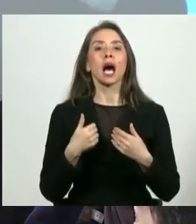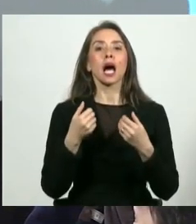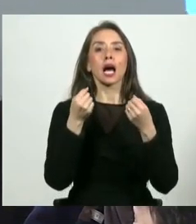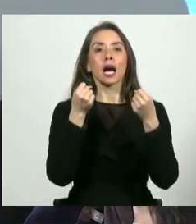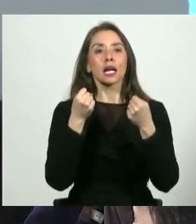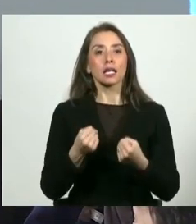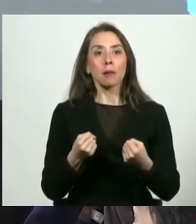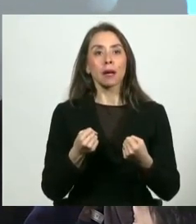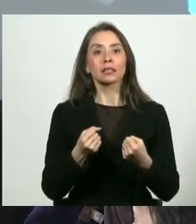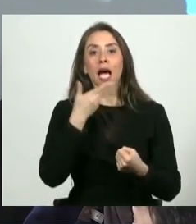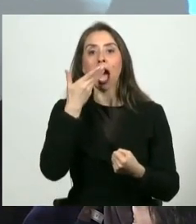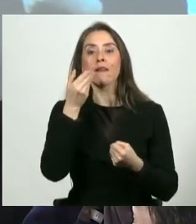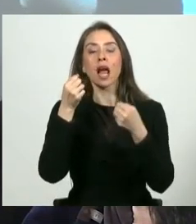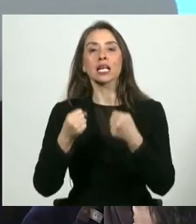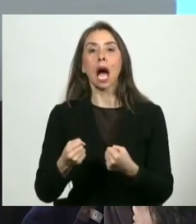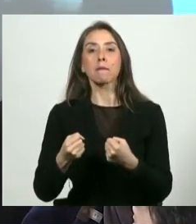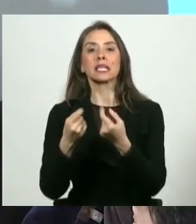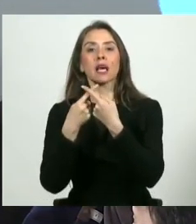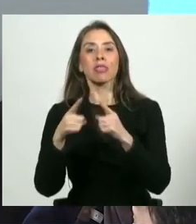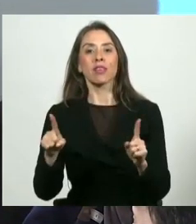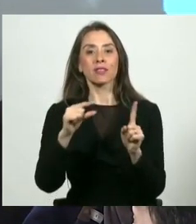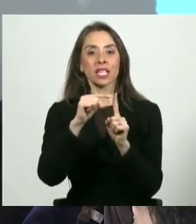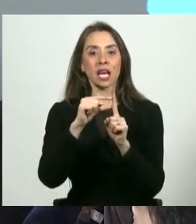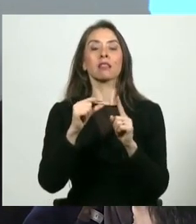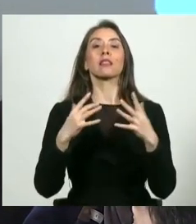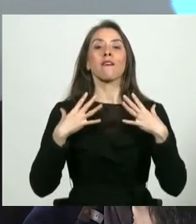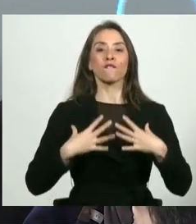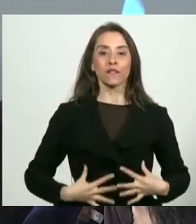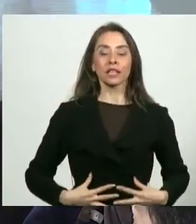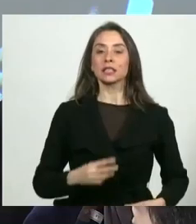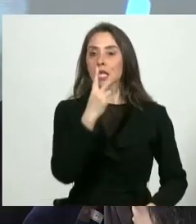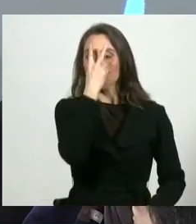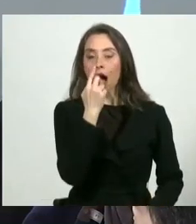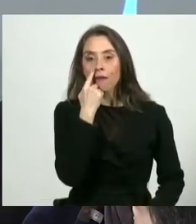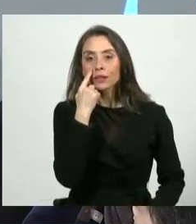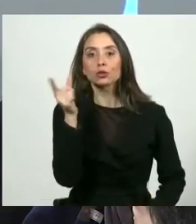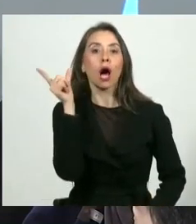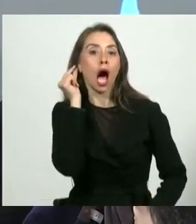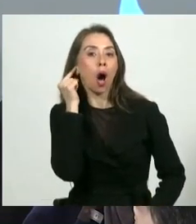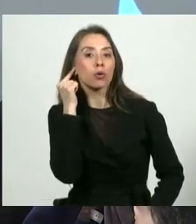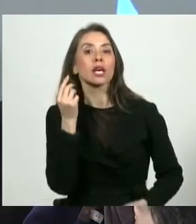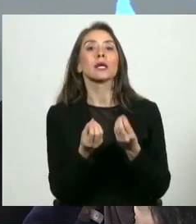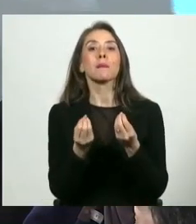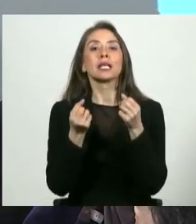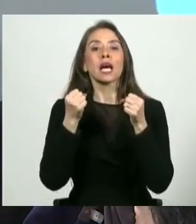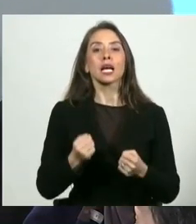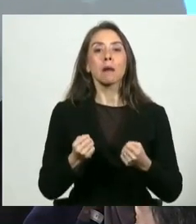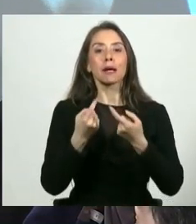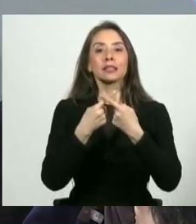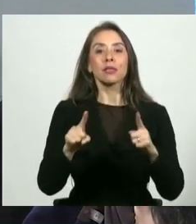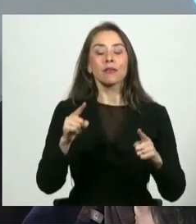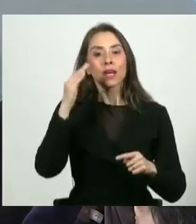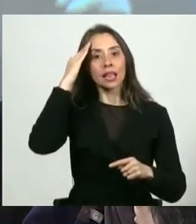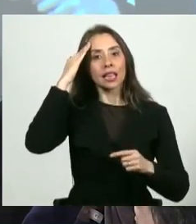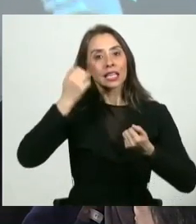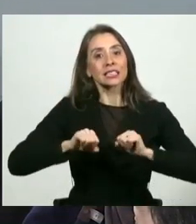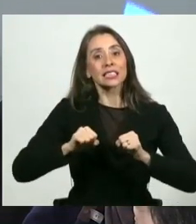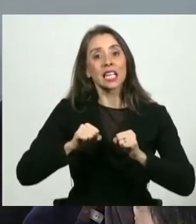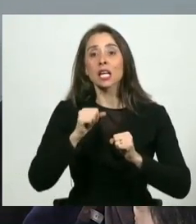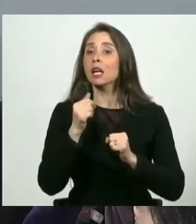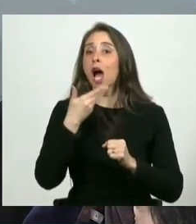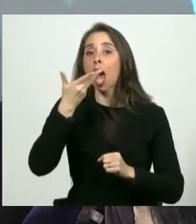habla mucho de capacidades diferentes, físicas, visuales, auditivas, pero ¿qué pasa con la capacidad diferente psíquica? Que se